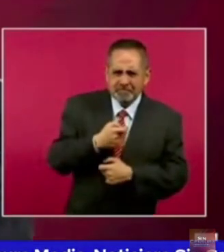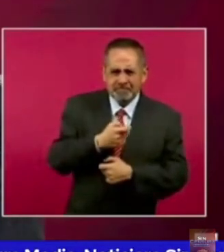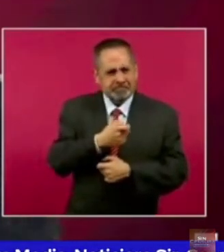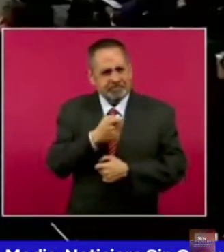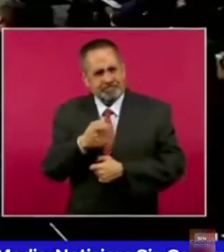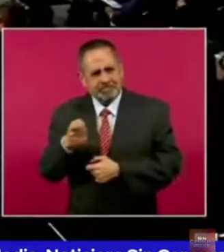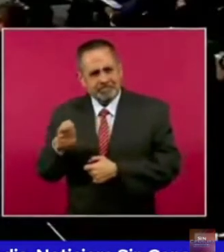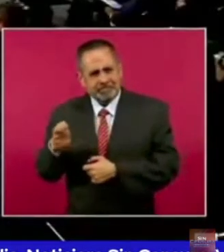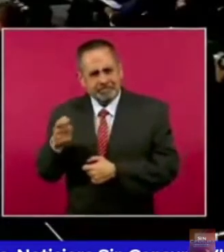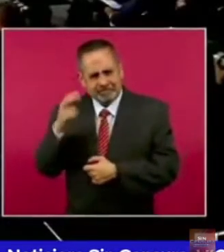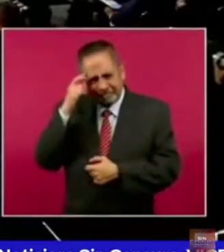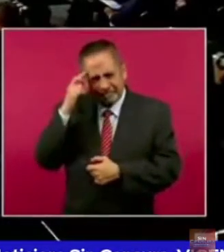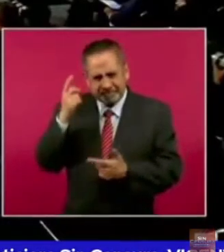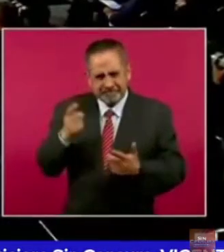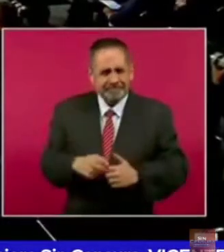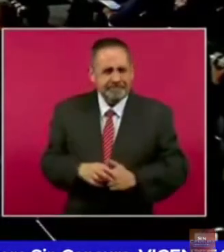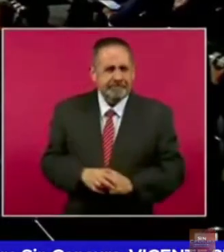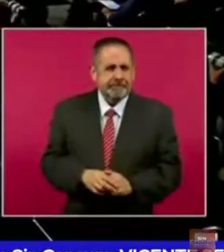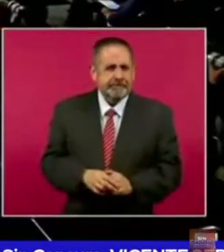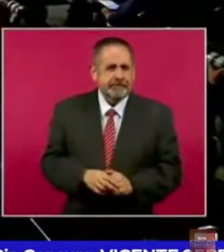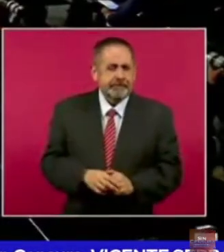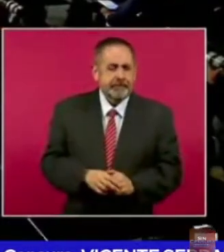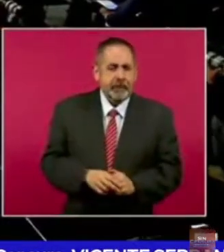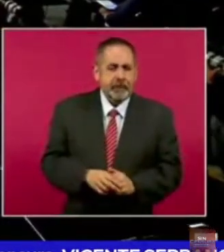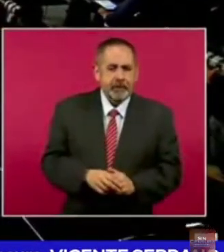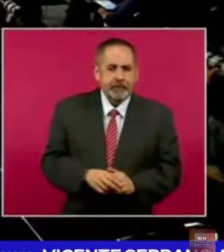Bueno, en ese tiempo,